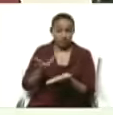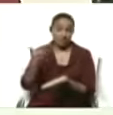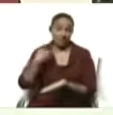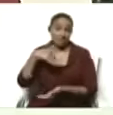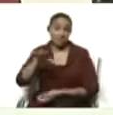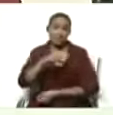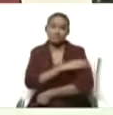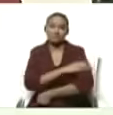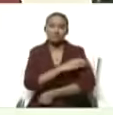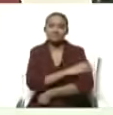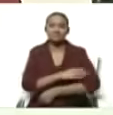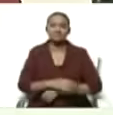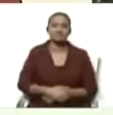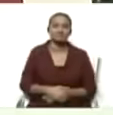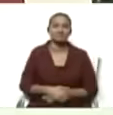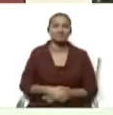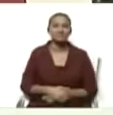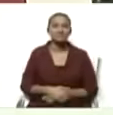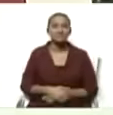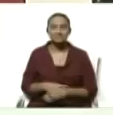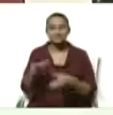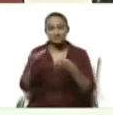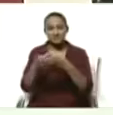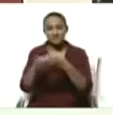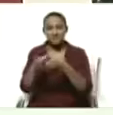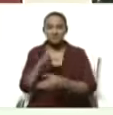del grupo de los pataruco